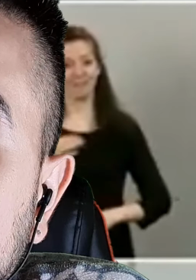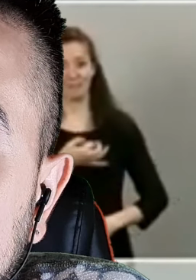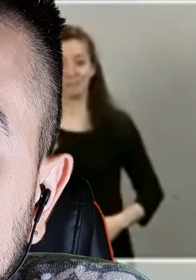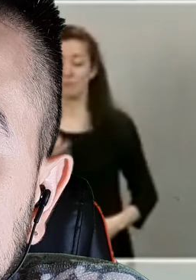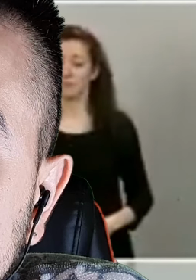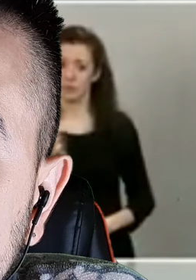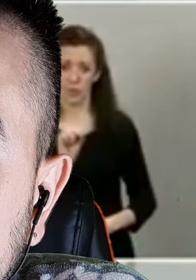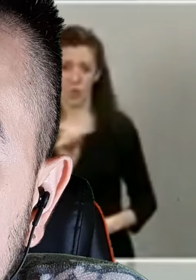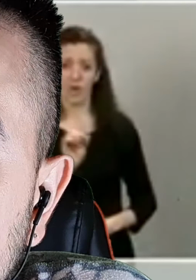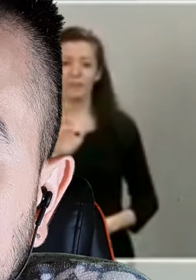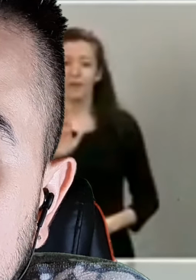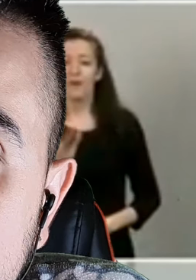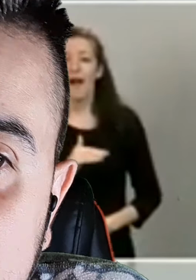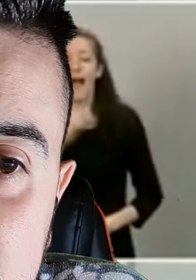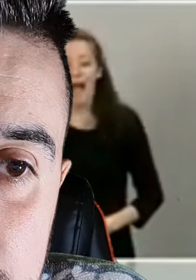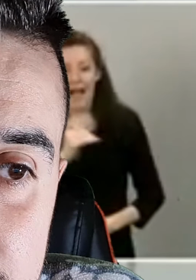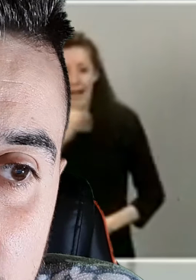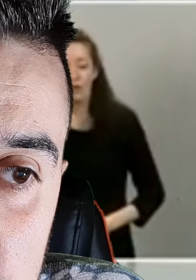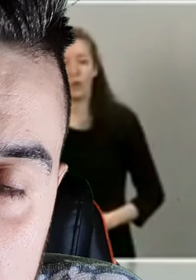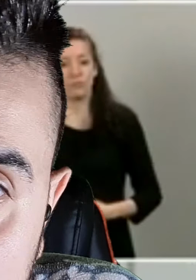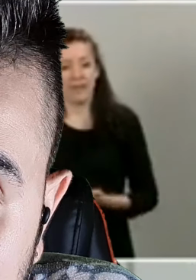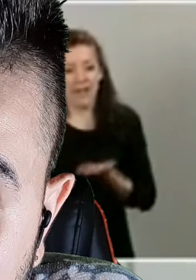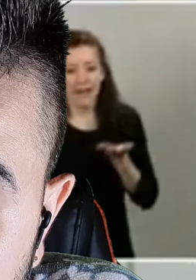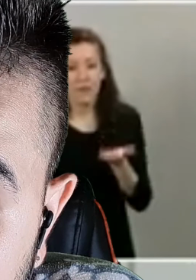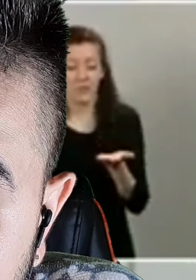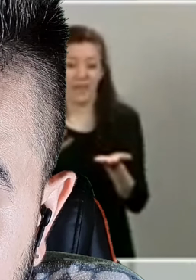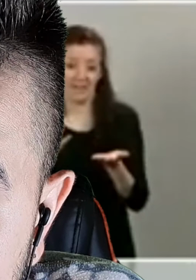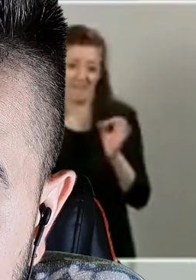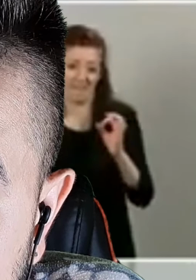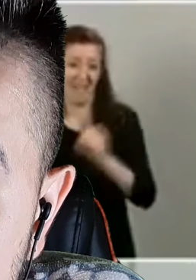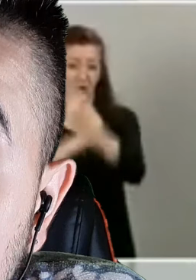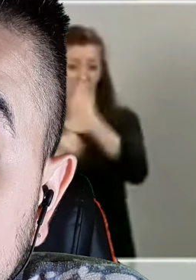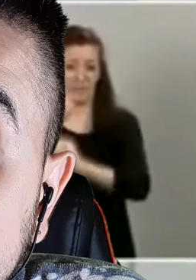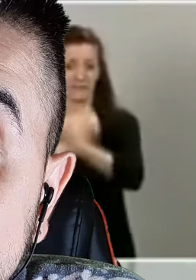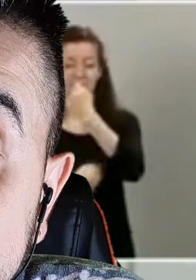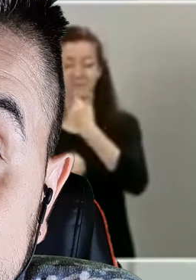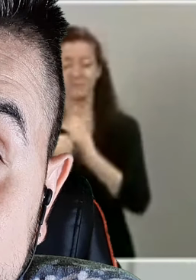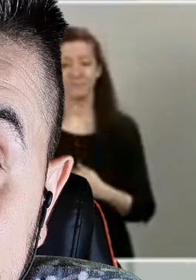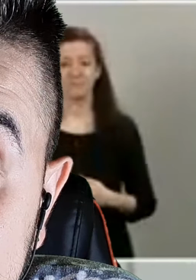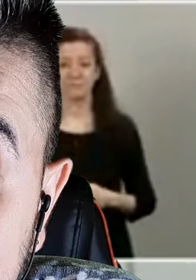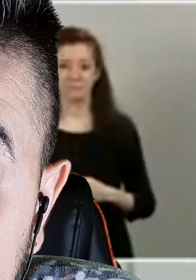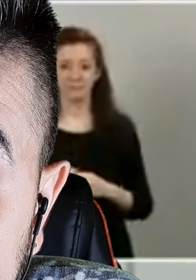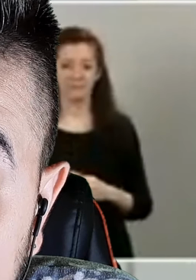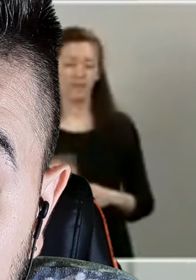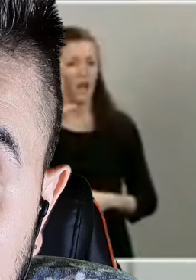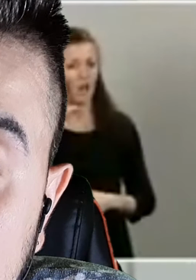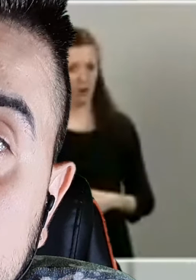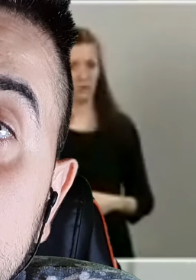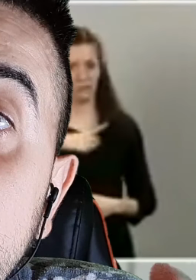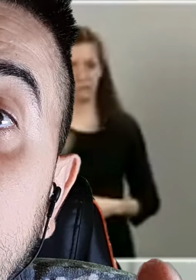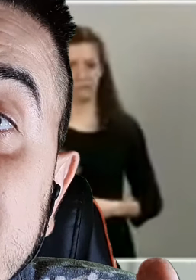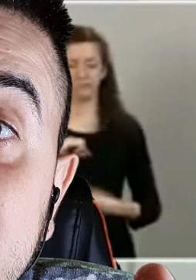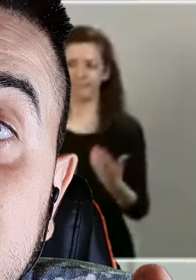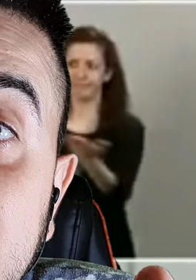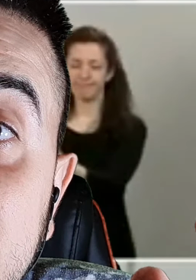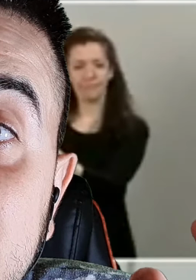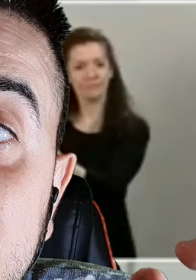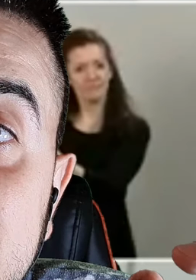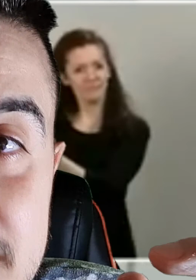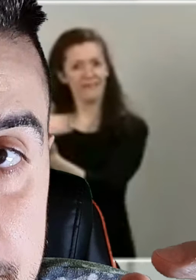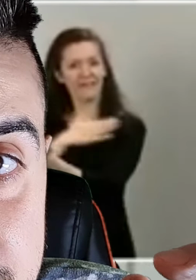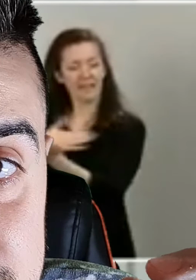chavales espero que sirva de algo todo esto que mucha gente se sentirá identificada seguro así